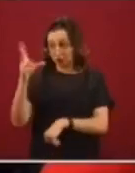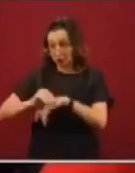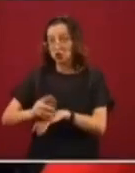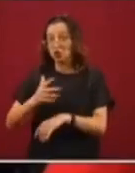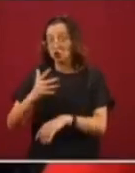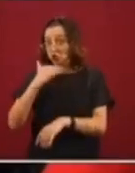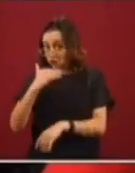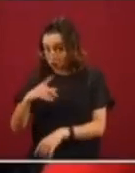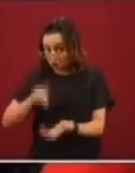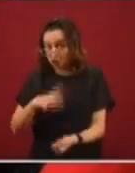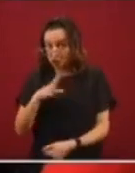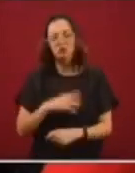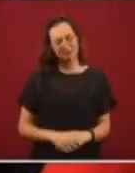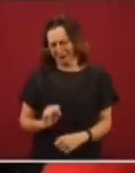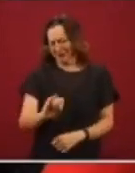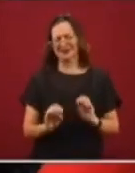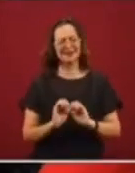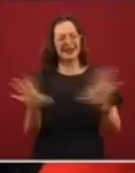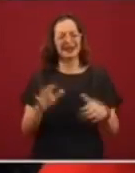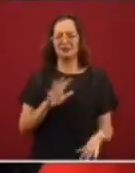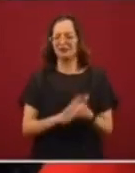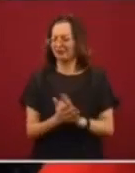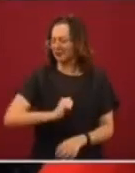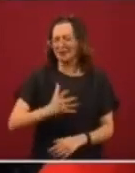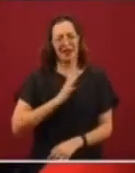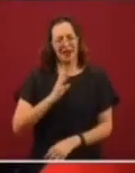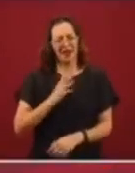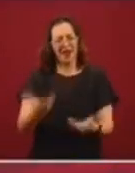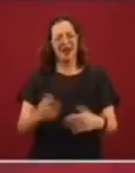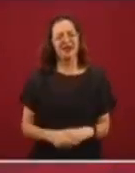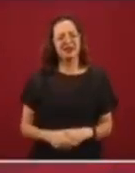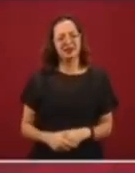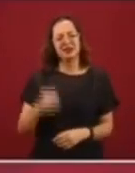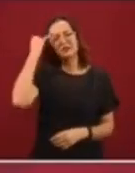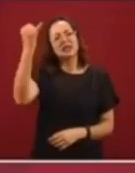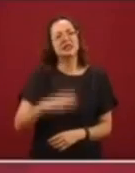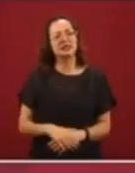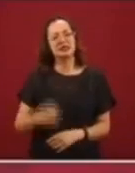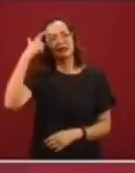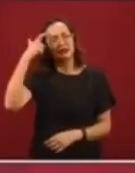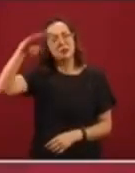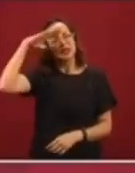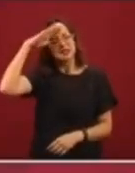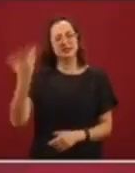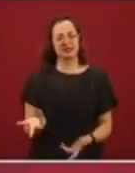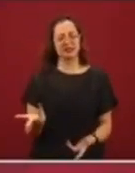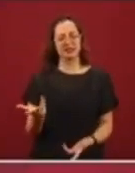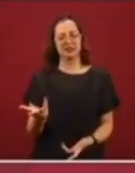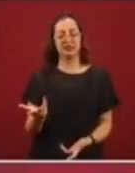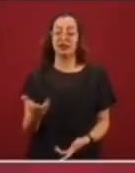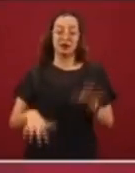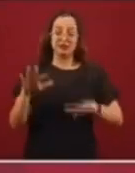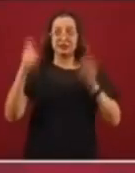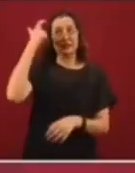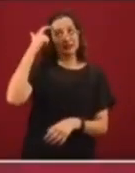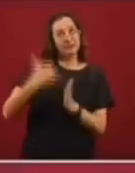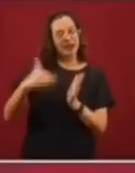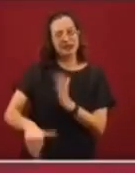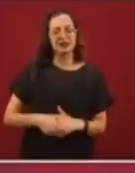que sí. Influyentismo. Nada más es cuestión de pensar, de sentido común, que es el menos común de los